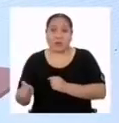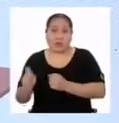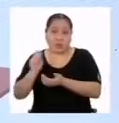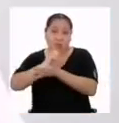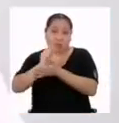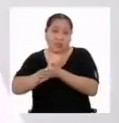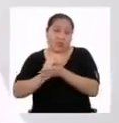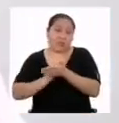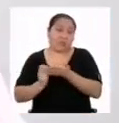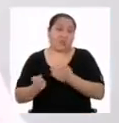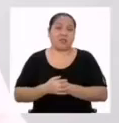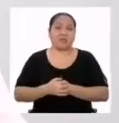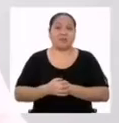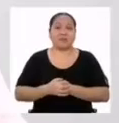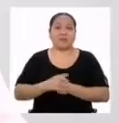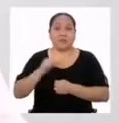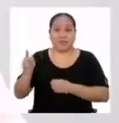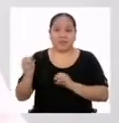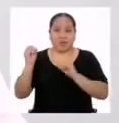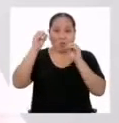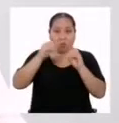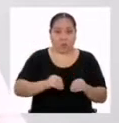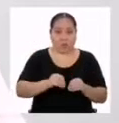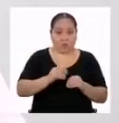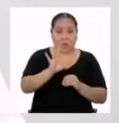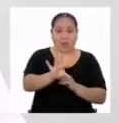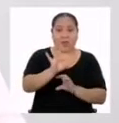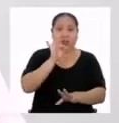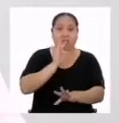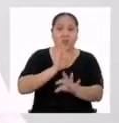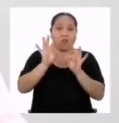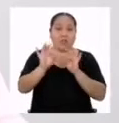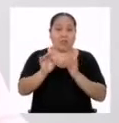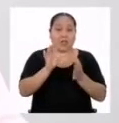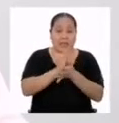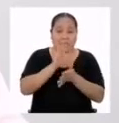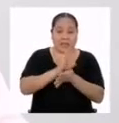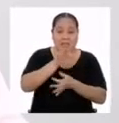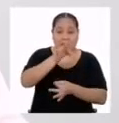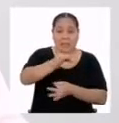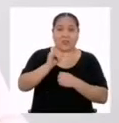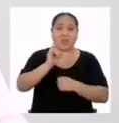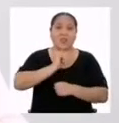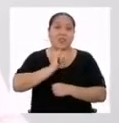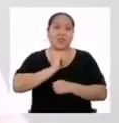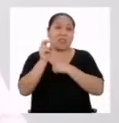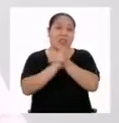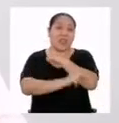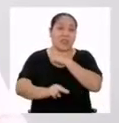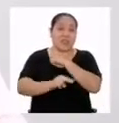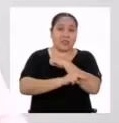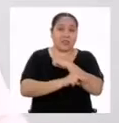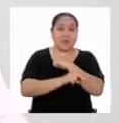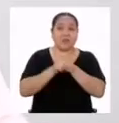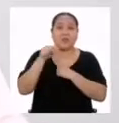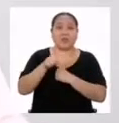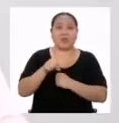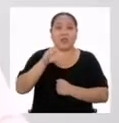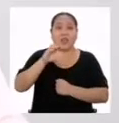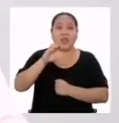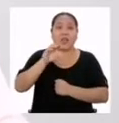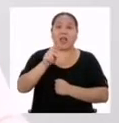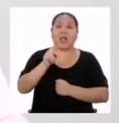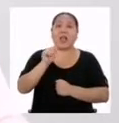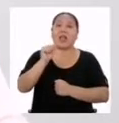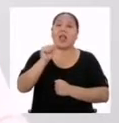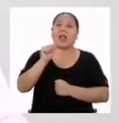o autor. Y aplicamos esos criterios para seleccionar el texto Identidad Nacional, porque es de Capsoli, un